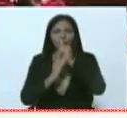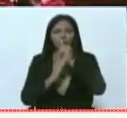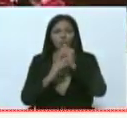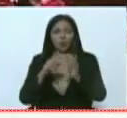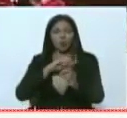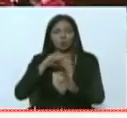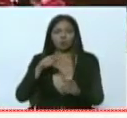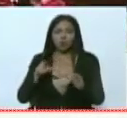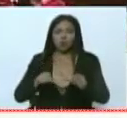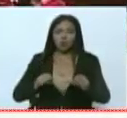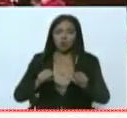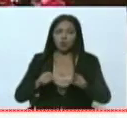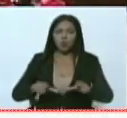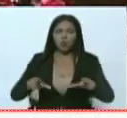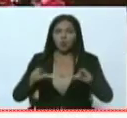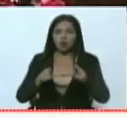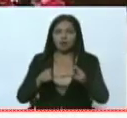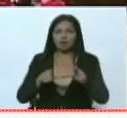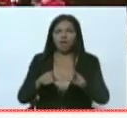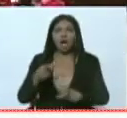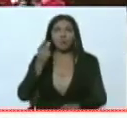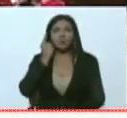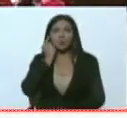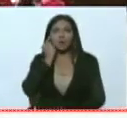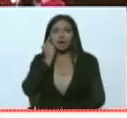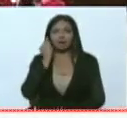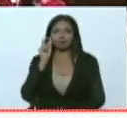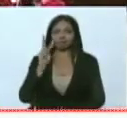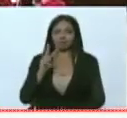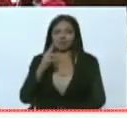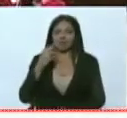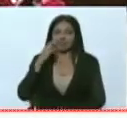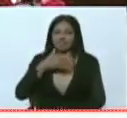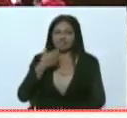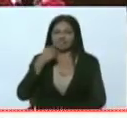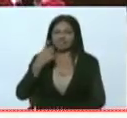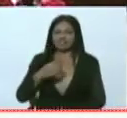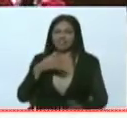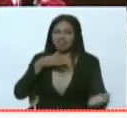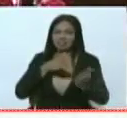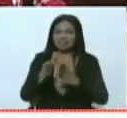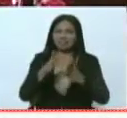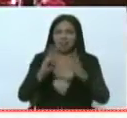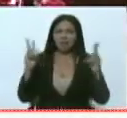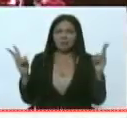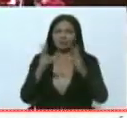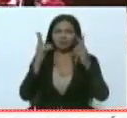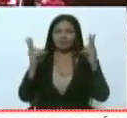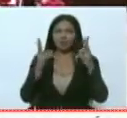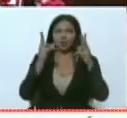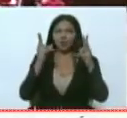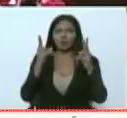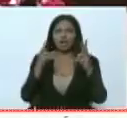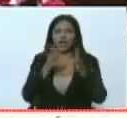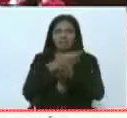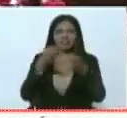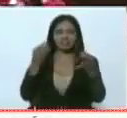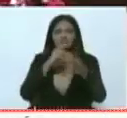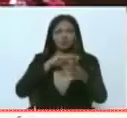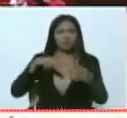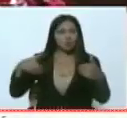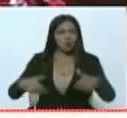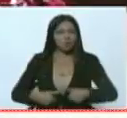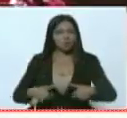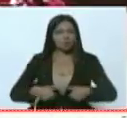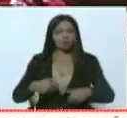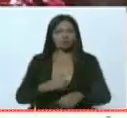en esta sala son mujeres. Quiere decir que está garantizada la victoria, el éxito de nuestros esfuerzos.